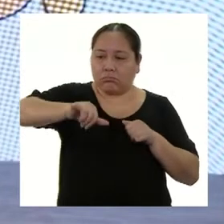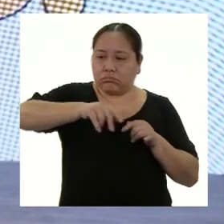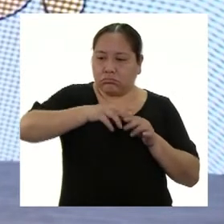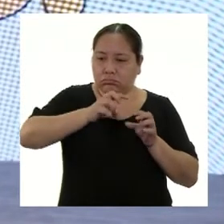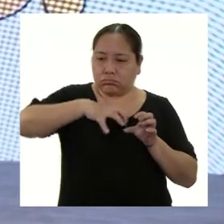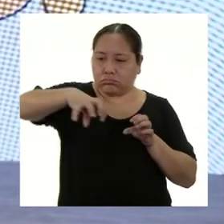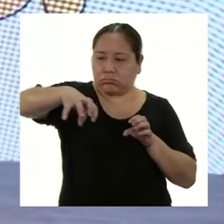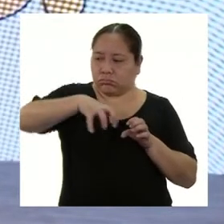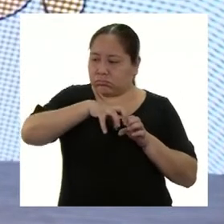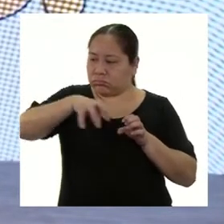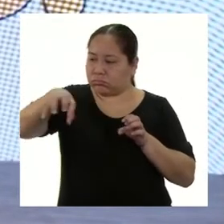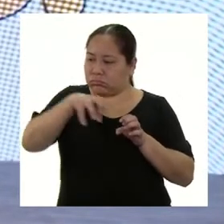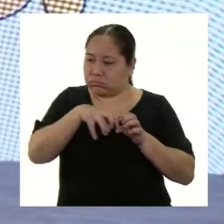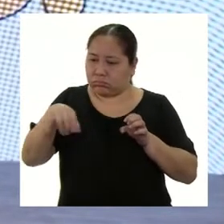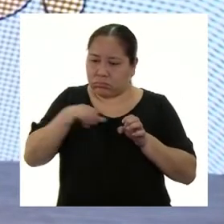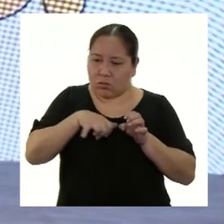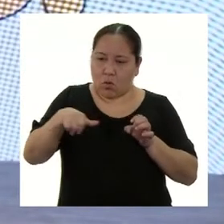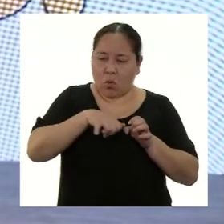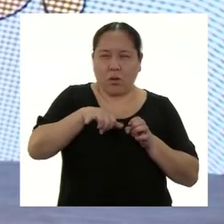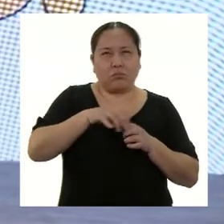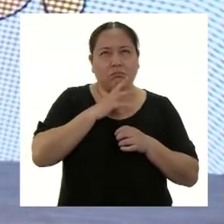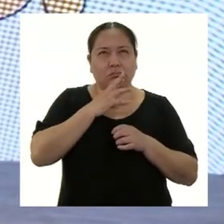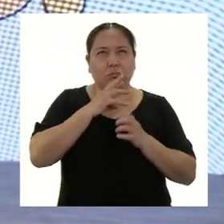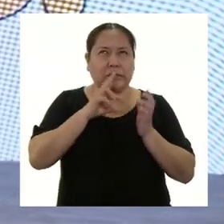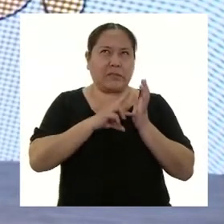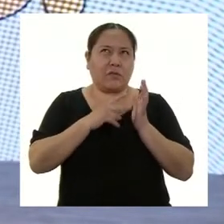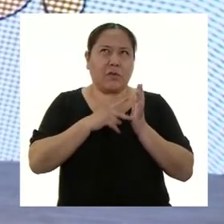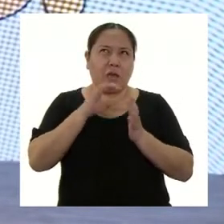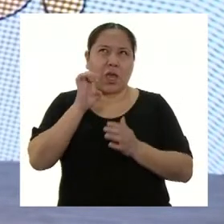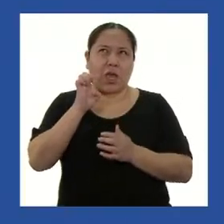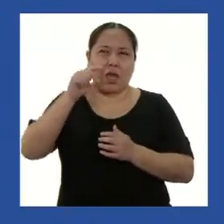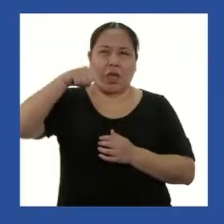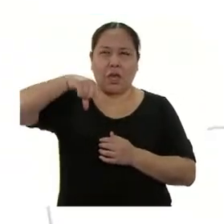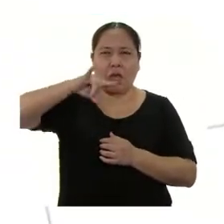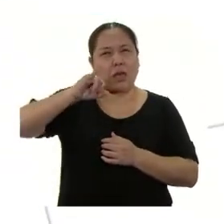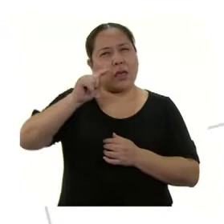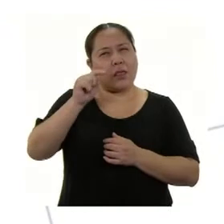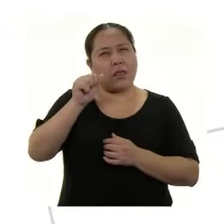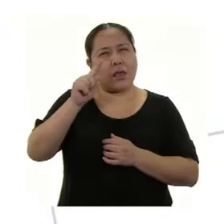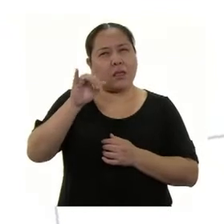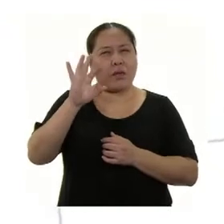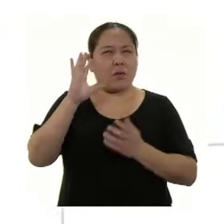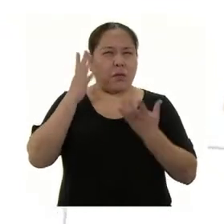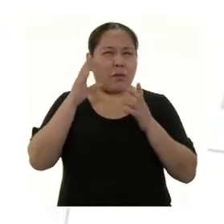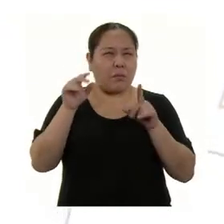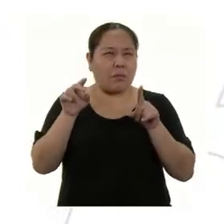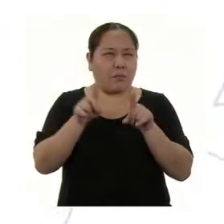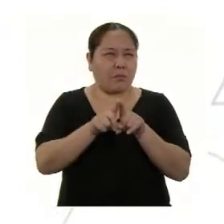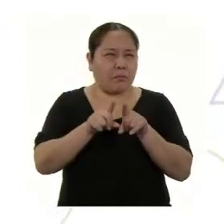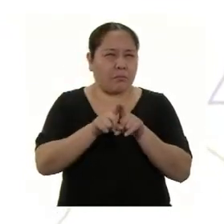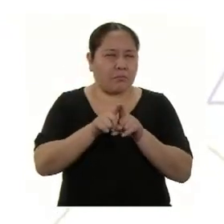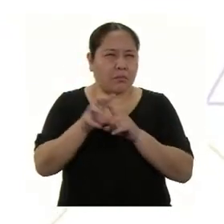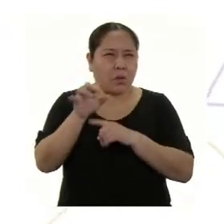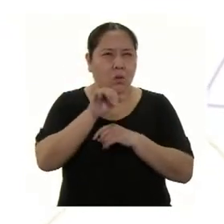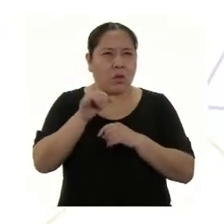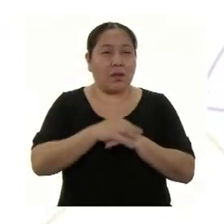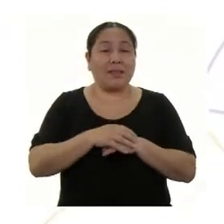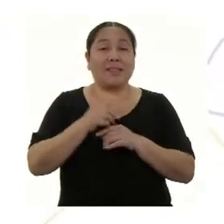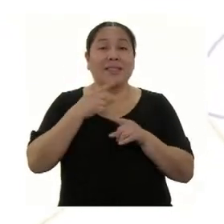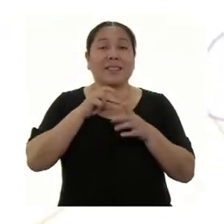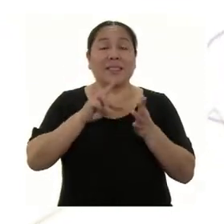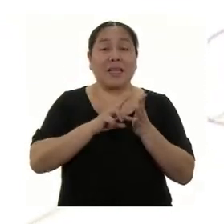puntos. Entonces, equitativo también debe tener algo que ver con la igualdad. Implica un reparto del terreno